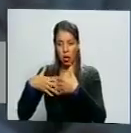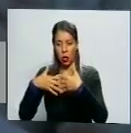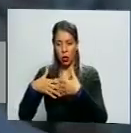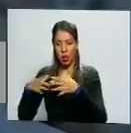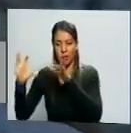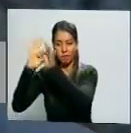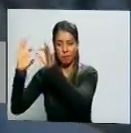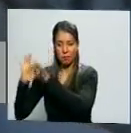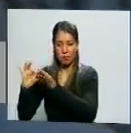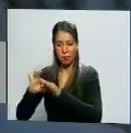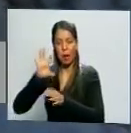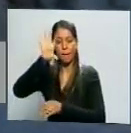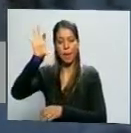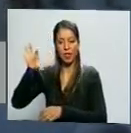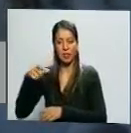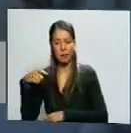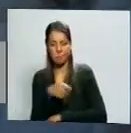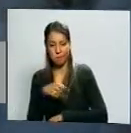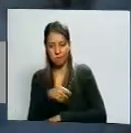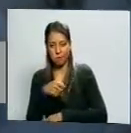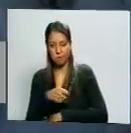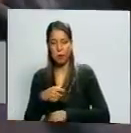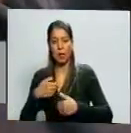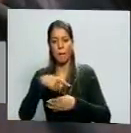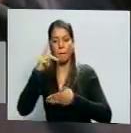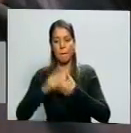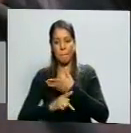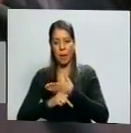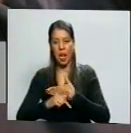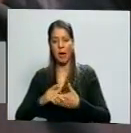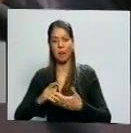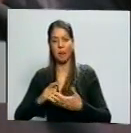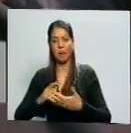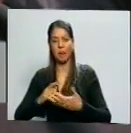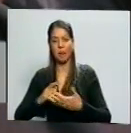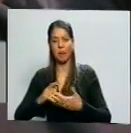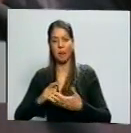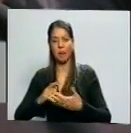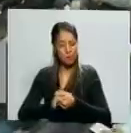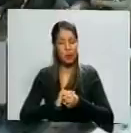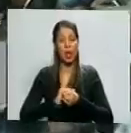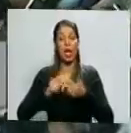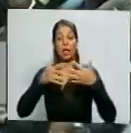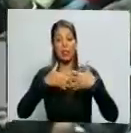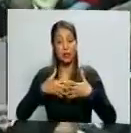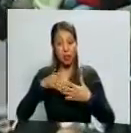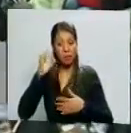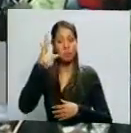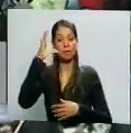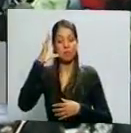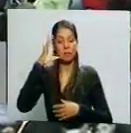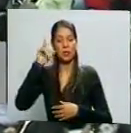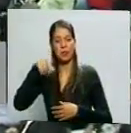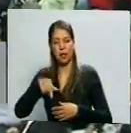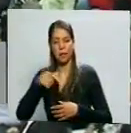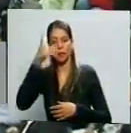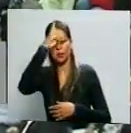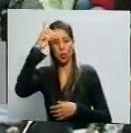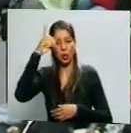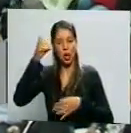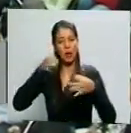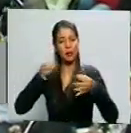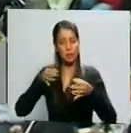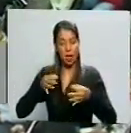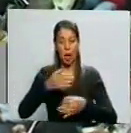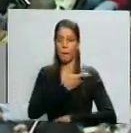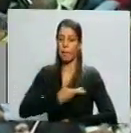aliados internos promovieron y ejecutaron un plan para derrocar al presidente, así como valoró el carácter irreductible